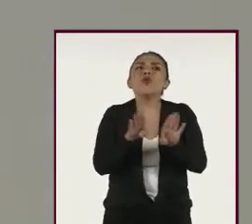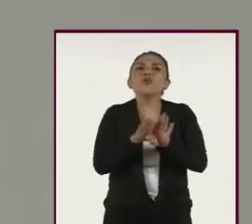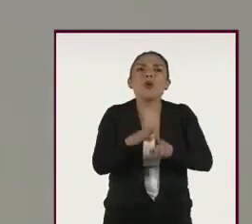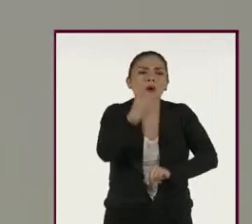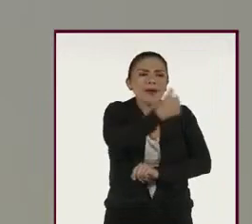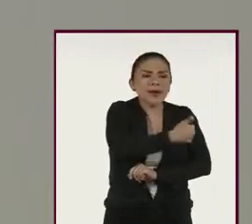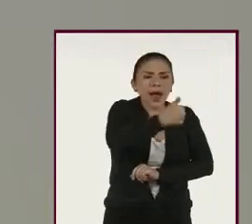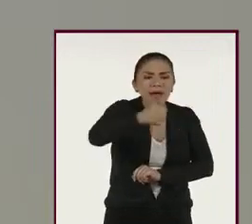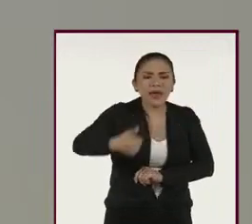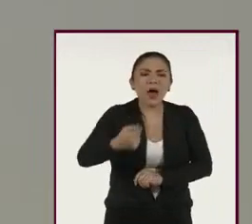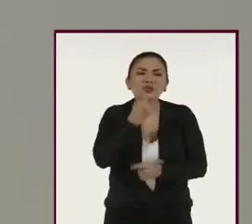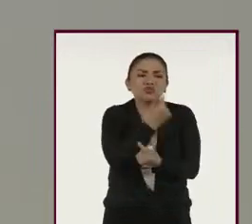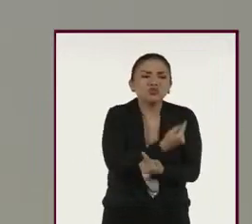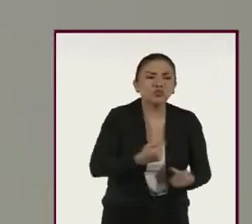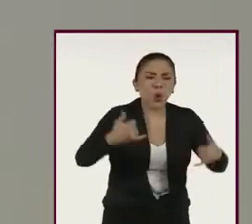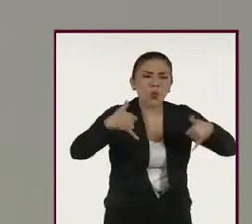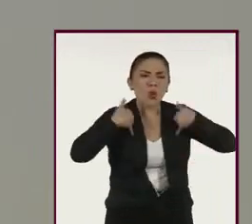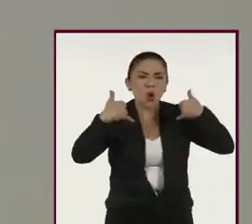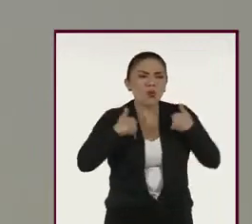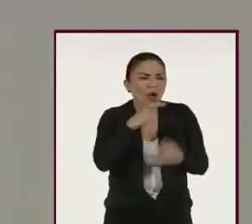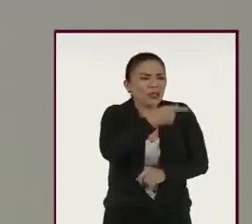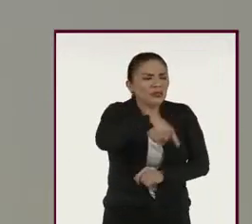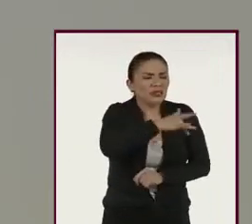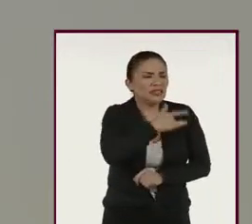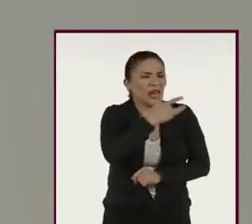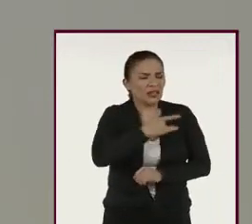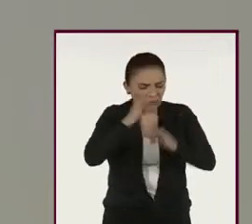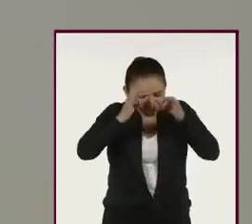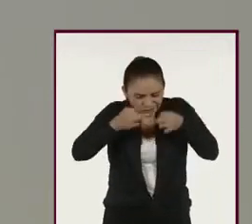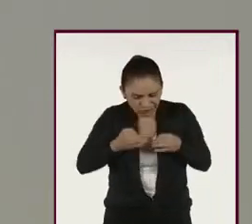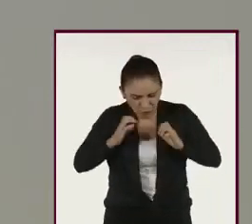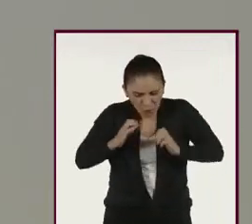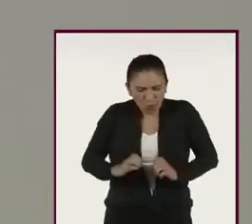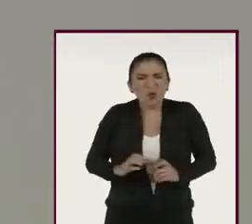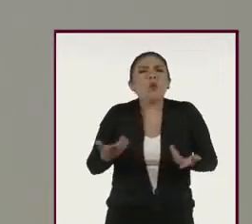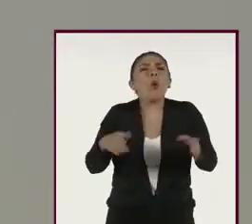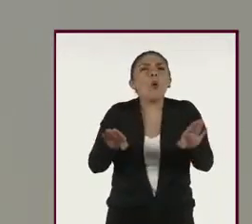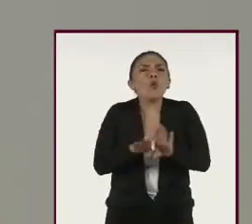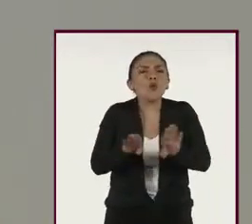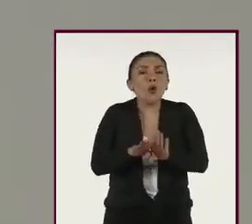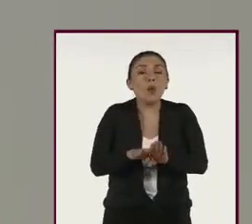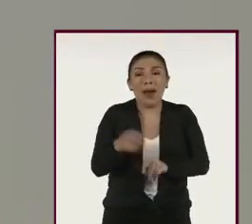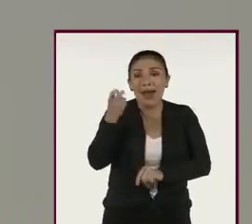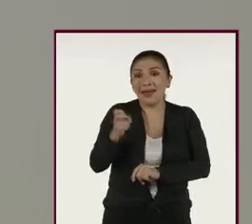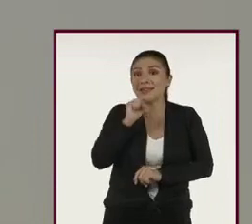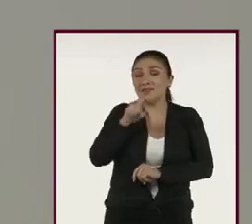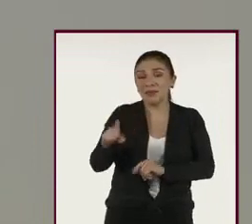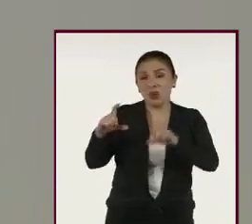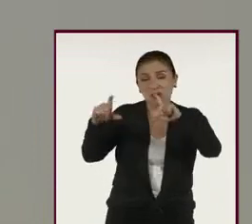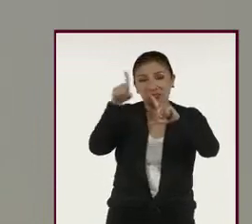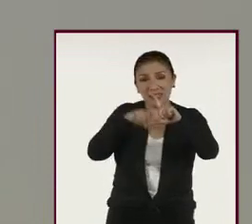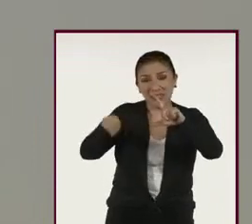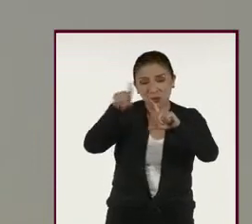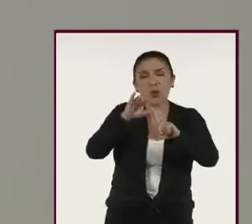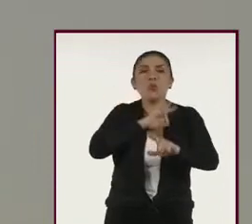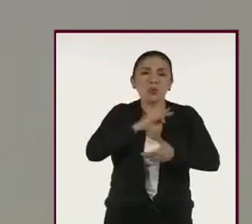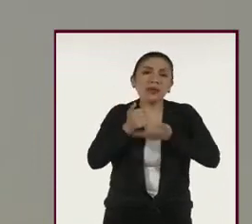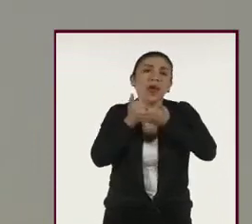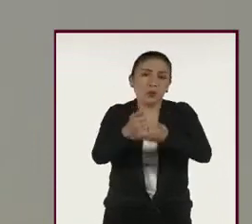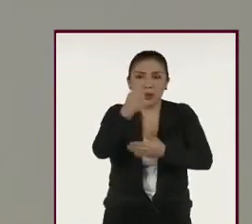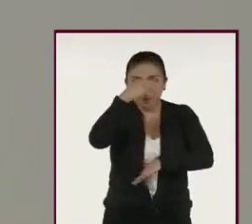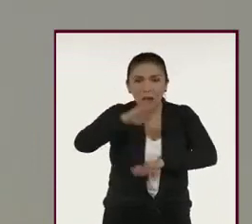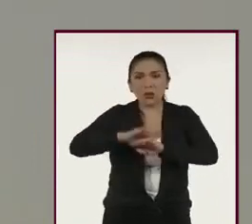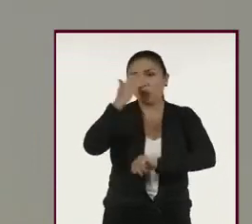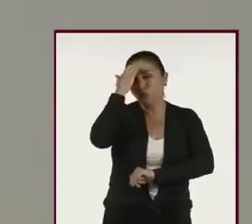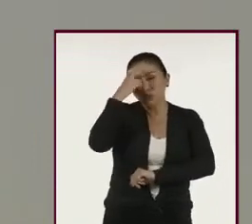uno de los niños y los adolescentes se perciben y cómo perciben su cuerpo y a través de este círculo de la conciencia, pues nos puede ayudar a